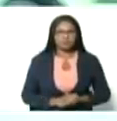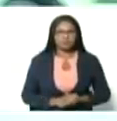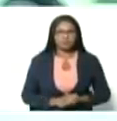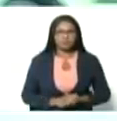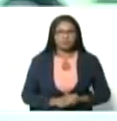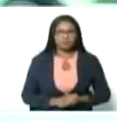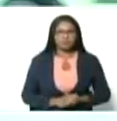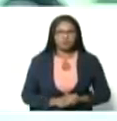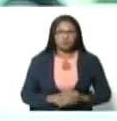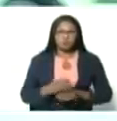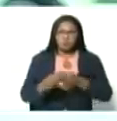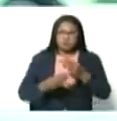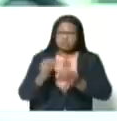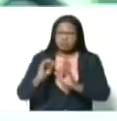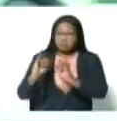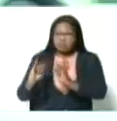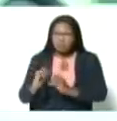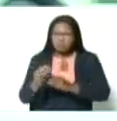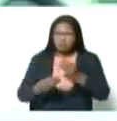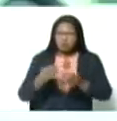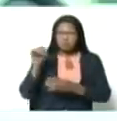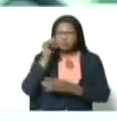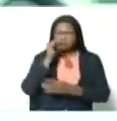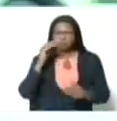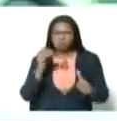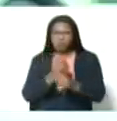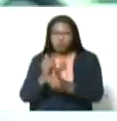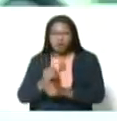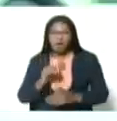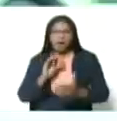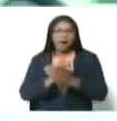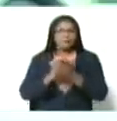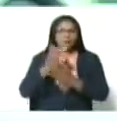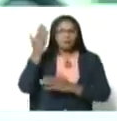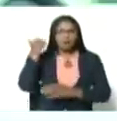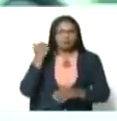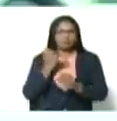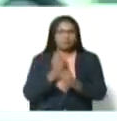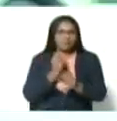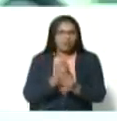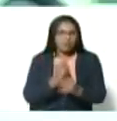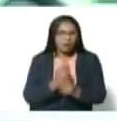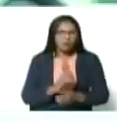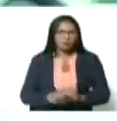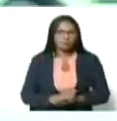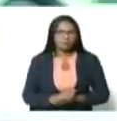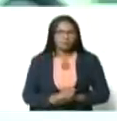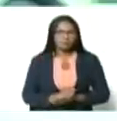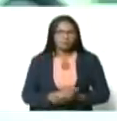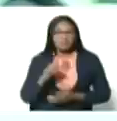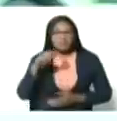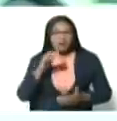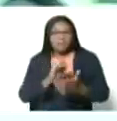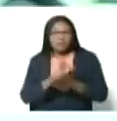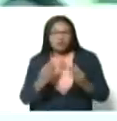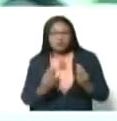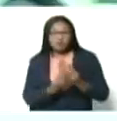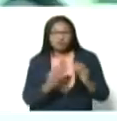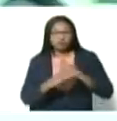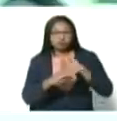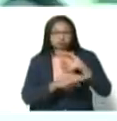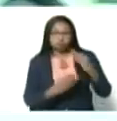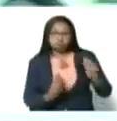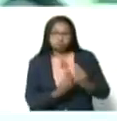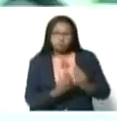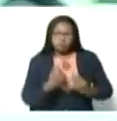Se lo han hecho ustedes mismos. Ahí aparecen varios de mis compañeros de trabajo y varios compañeros que hicieron el curso.